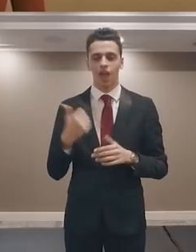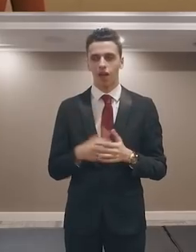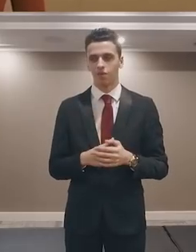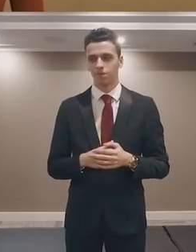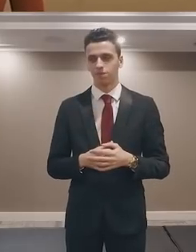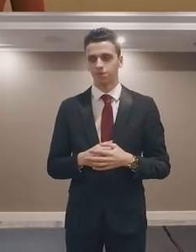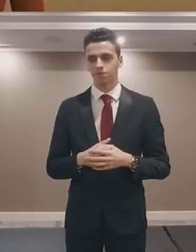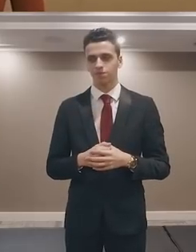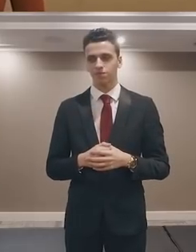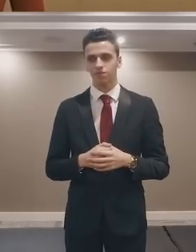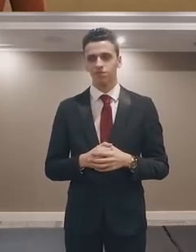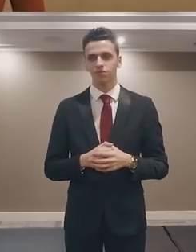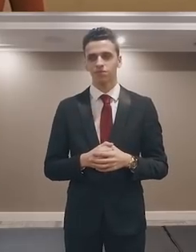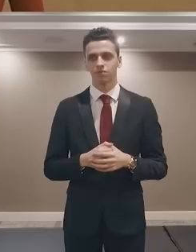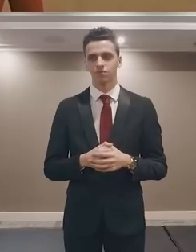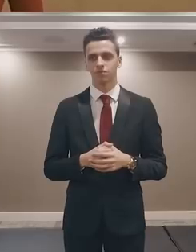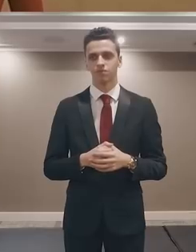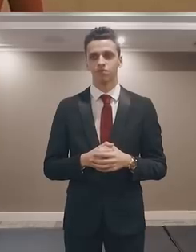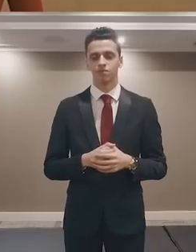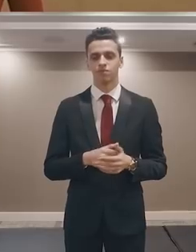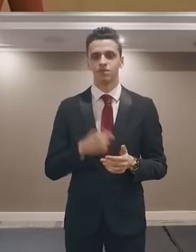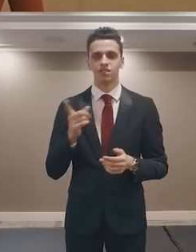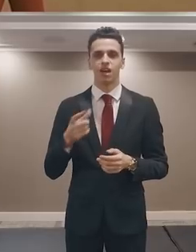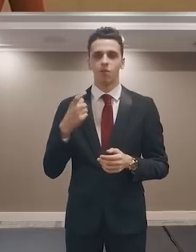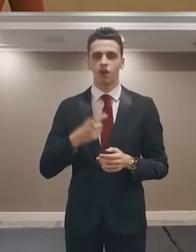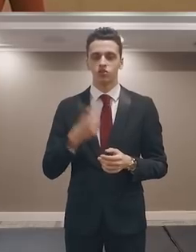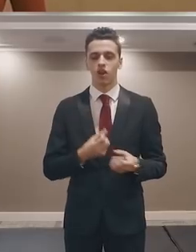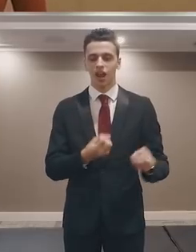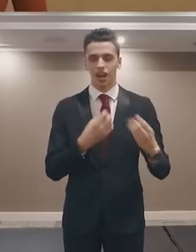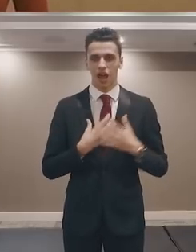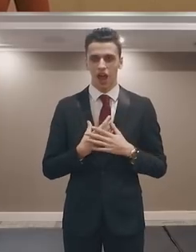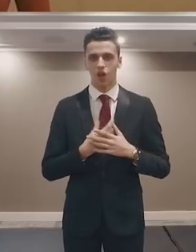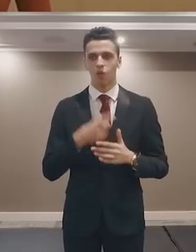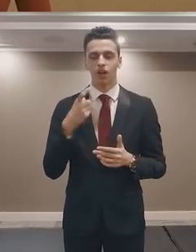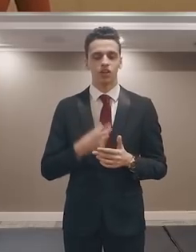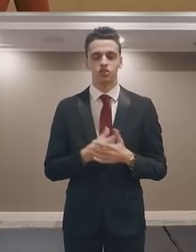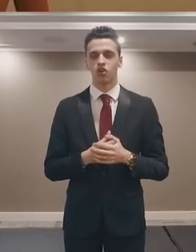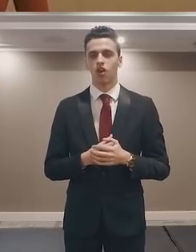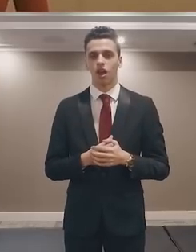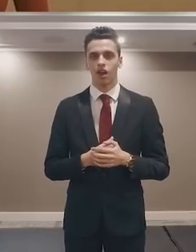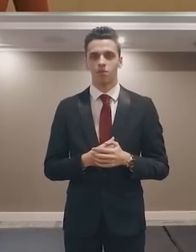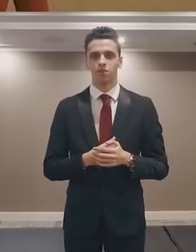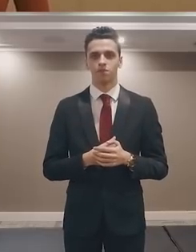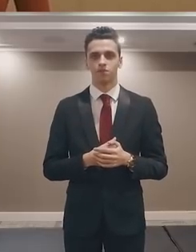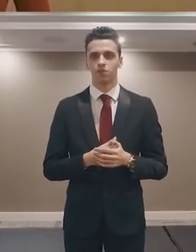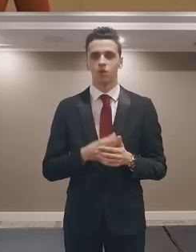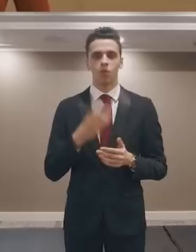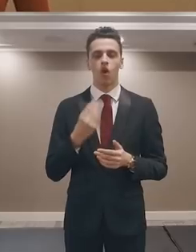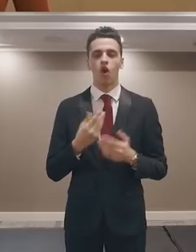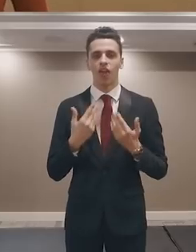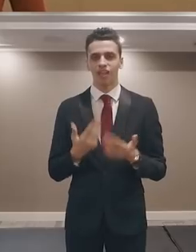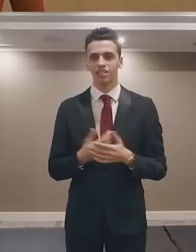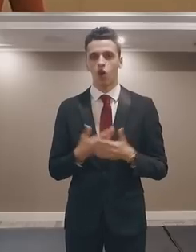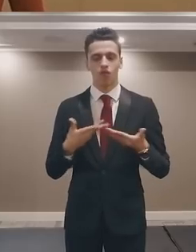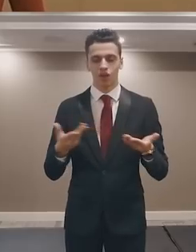persona es un regalo que me ha dado este negocio que me ha dado esta aventura deciros es una persona totalmente honesta confiable